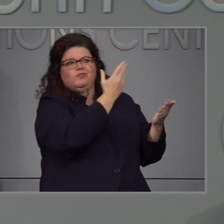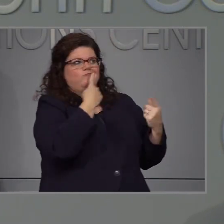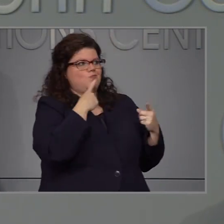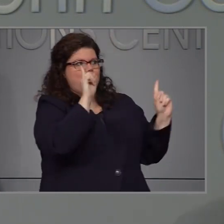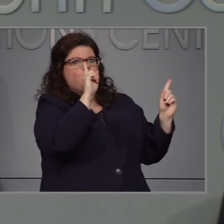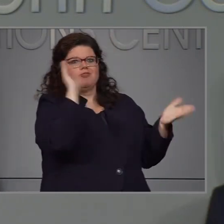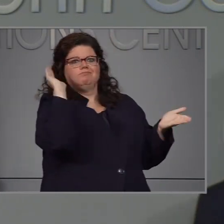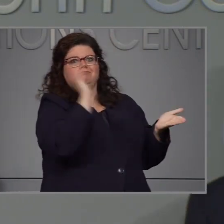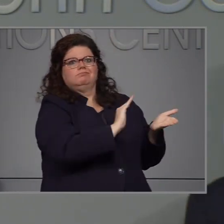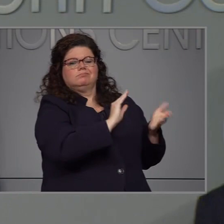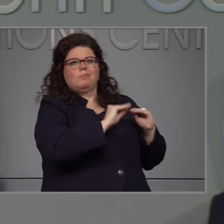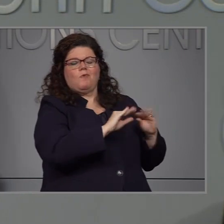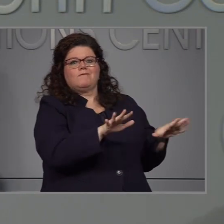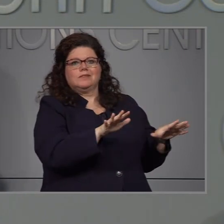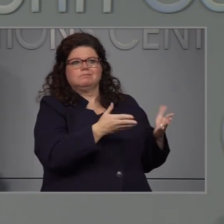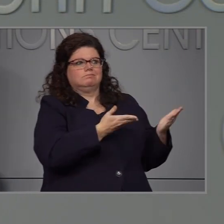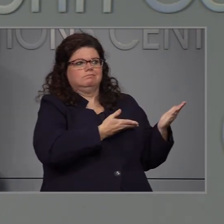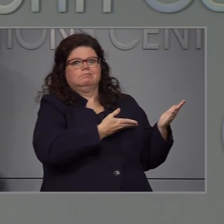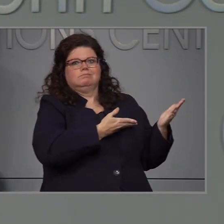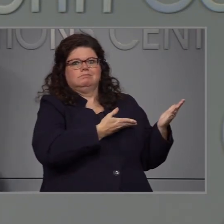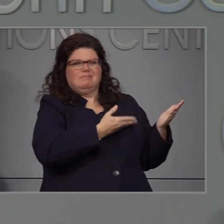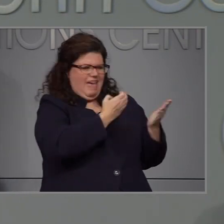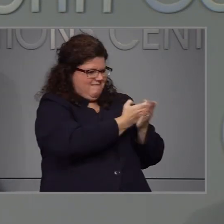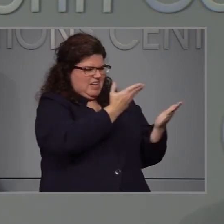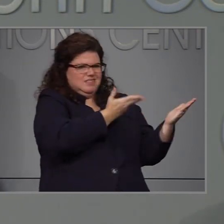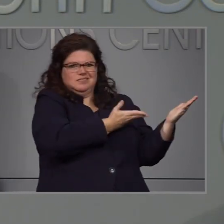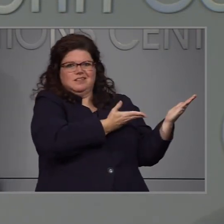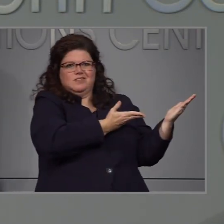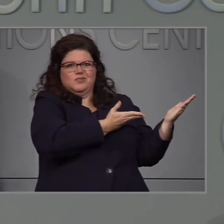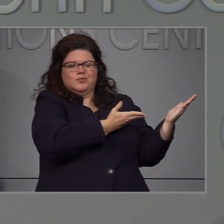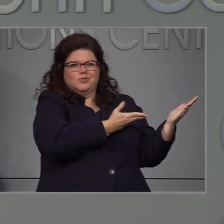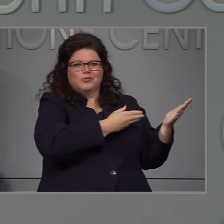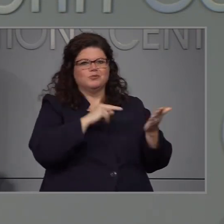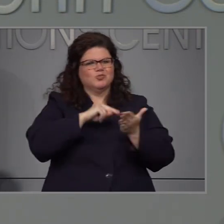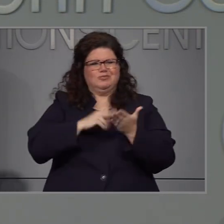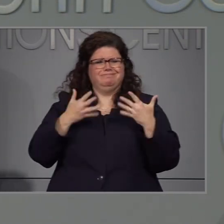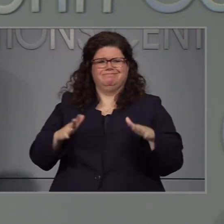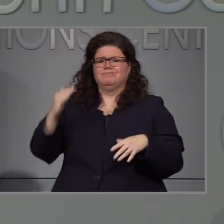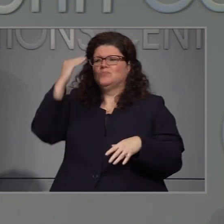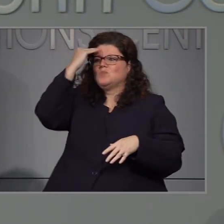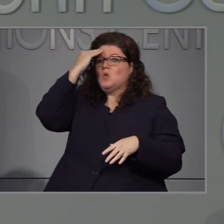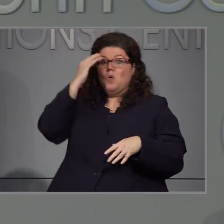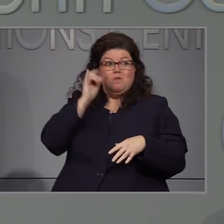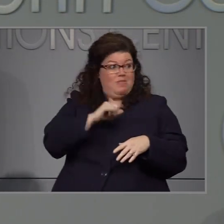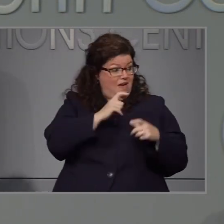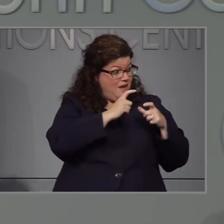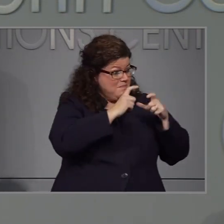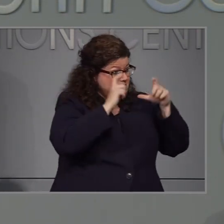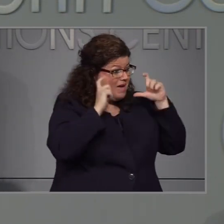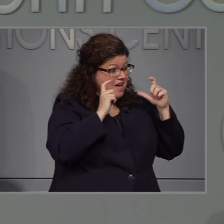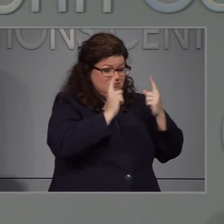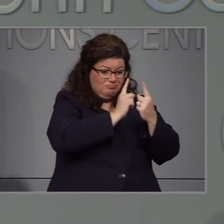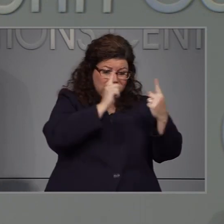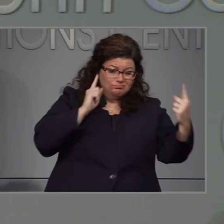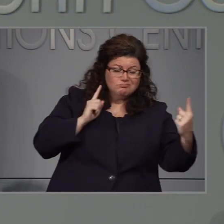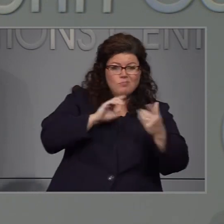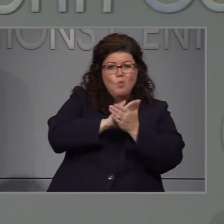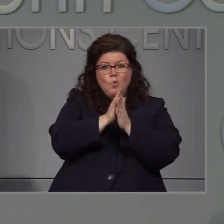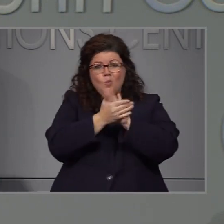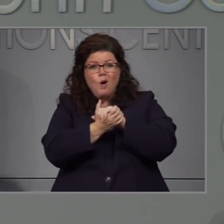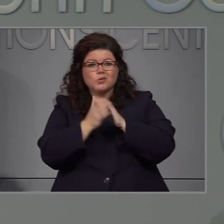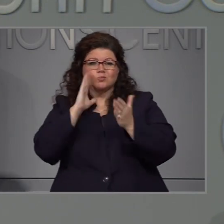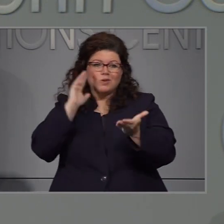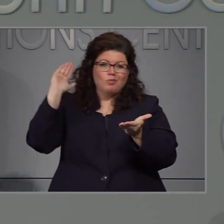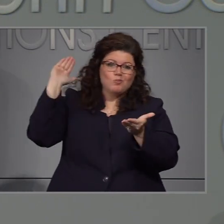científicamente comprobados y están basados en evidencias. Las enfermeras saben que estas estrategias van a reducir la propagación del